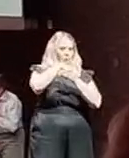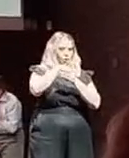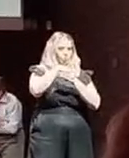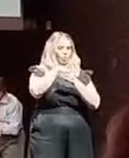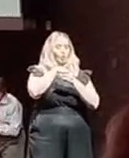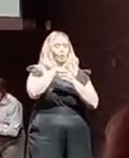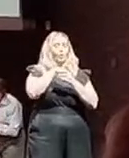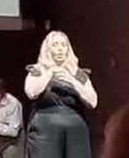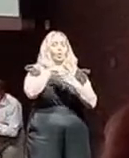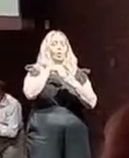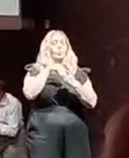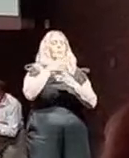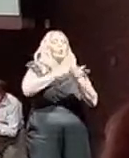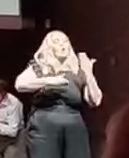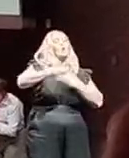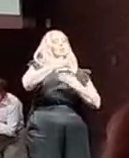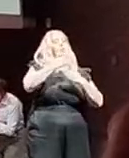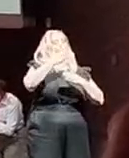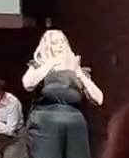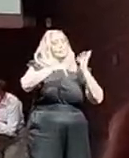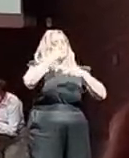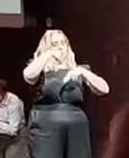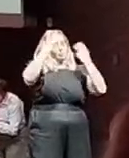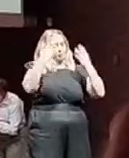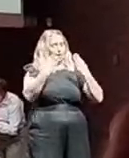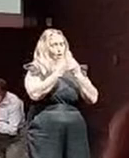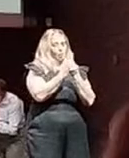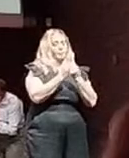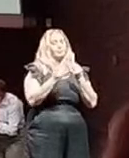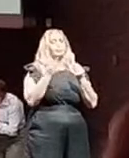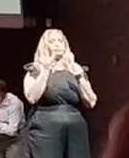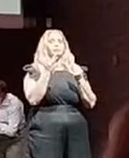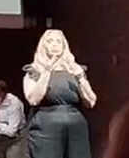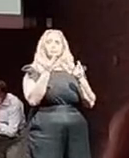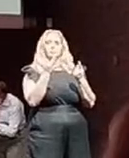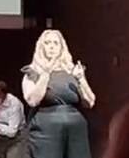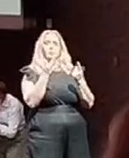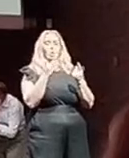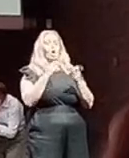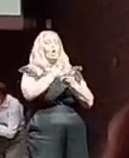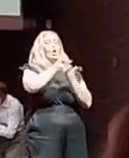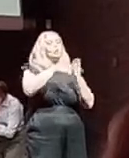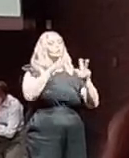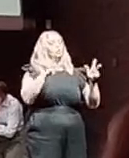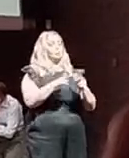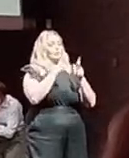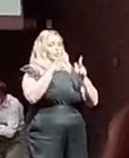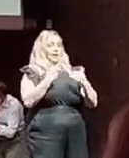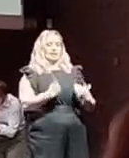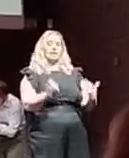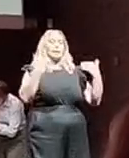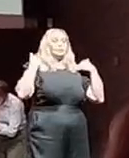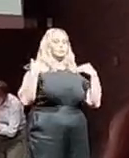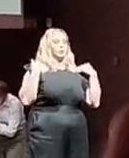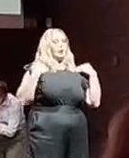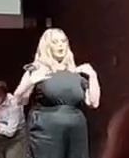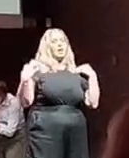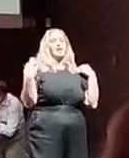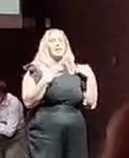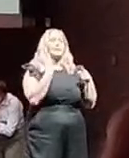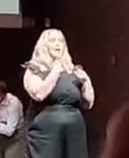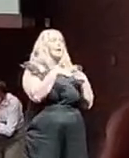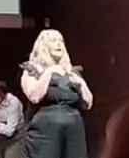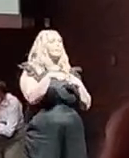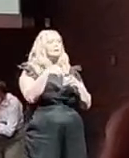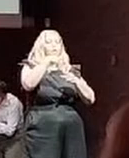como colaborador de la administración pública. La concertación social y la contratación socialmente responsable deben ser